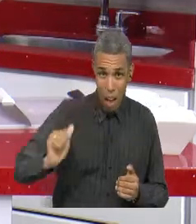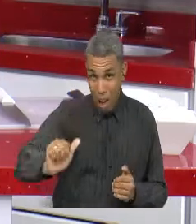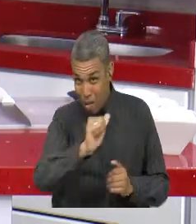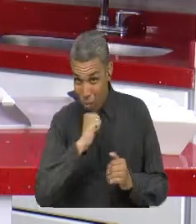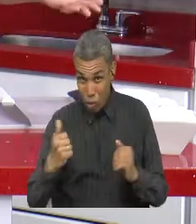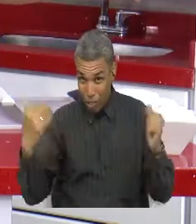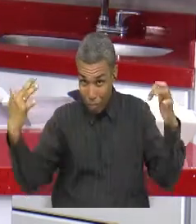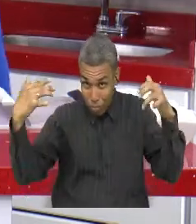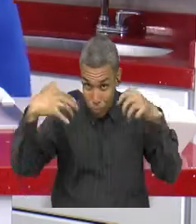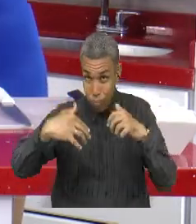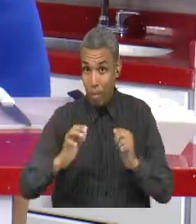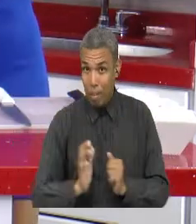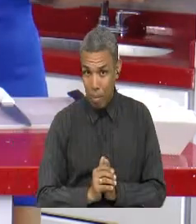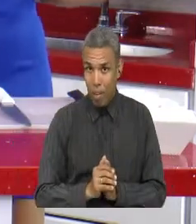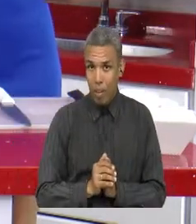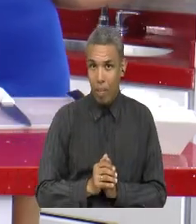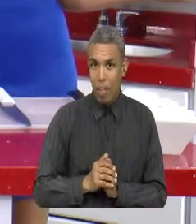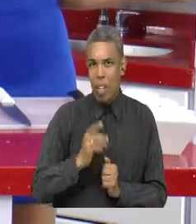nos acompañen en esta celebración.